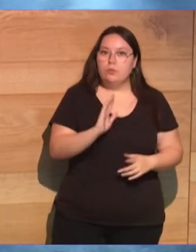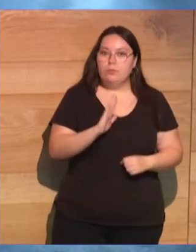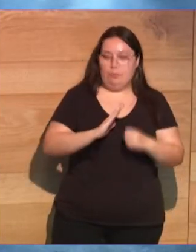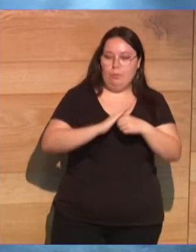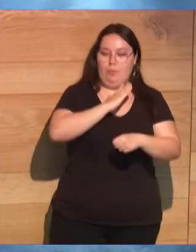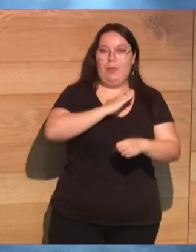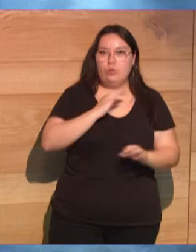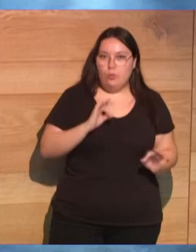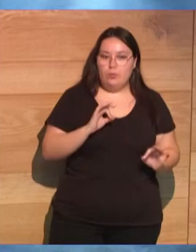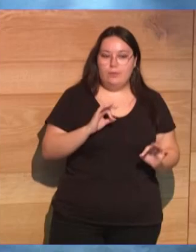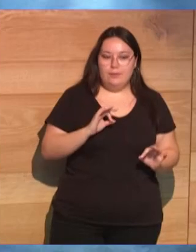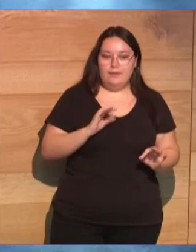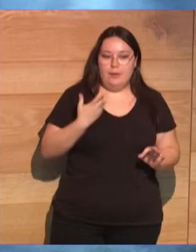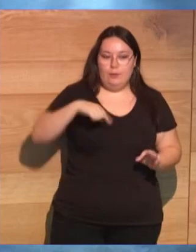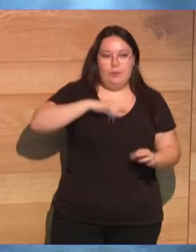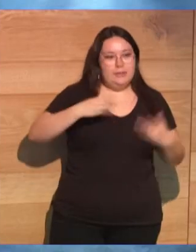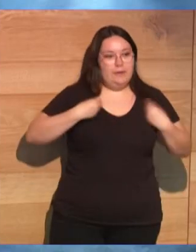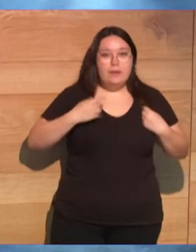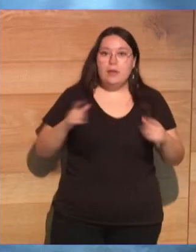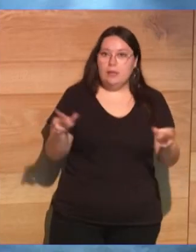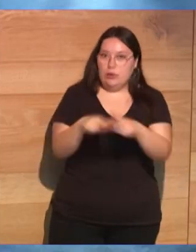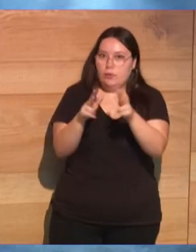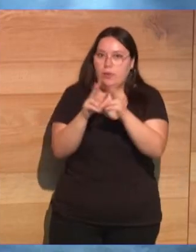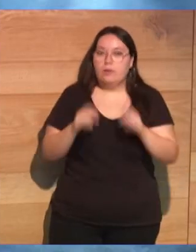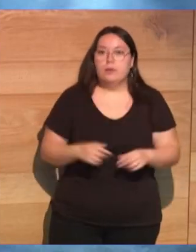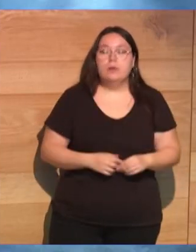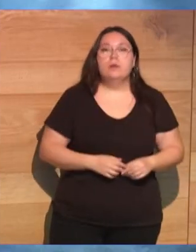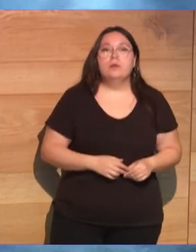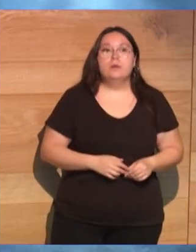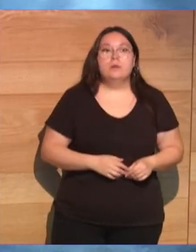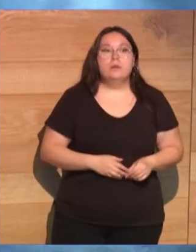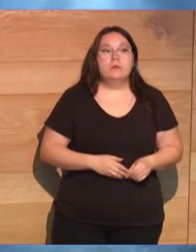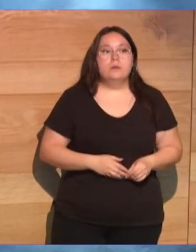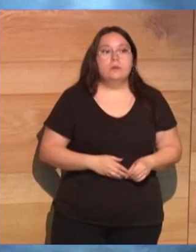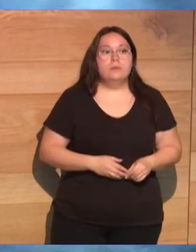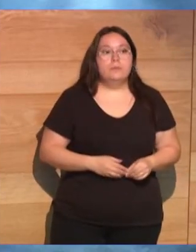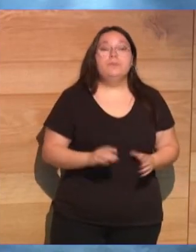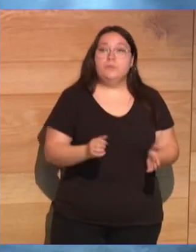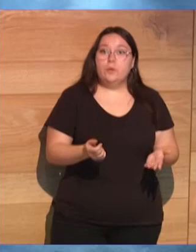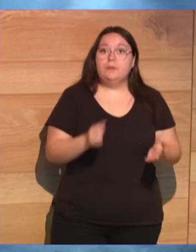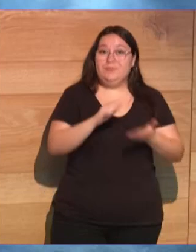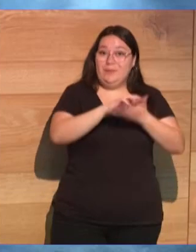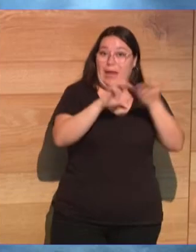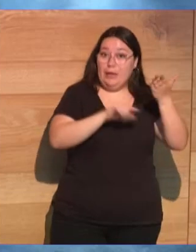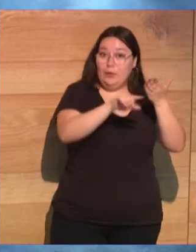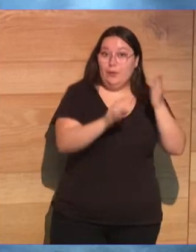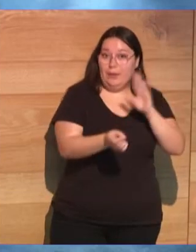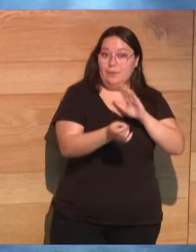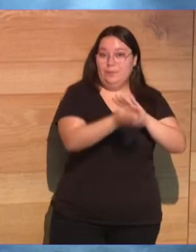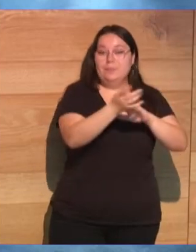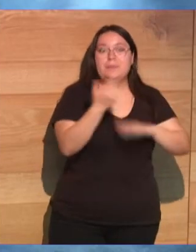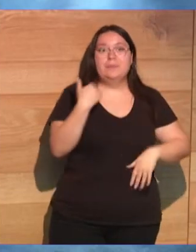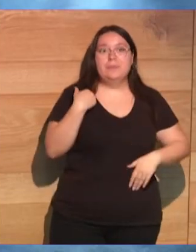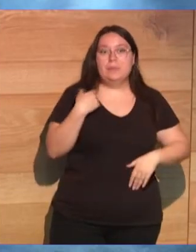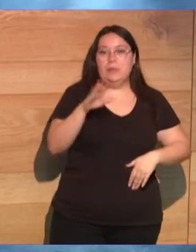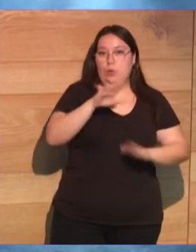muy significativo en nuestra vida y en la sociedad. Entonces, al hilo del artículo que publicaste, Óscar, en el